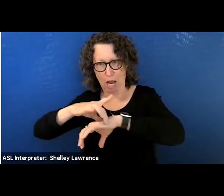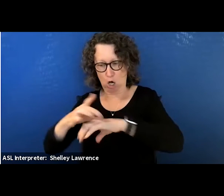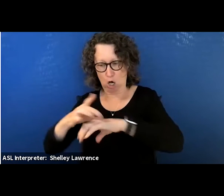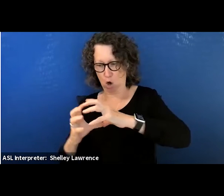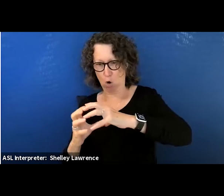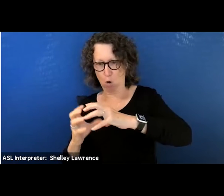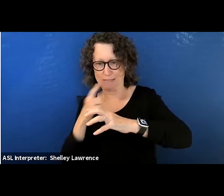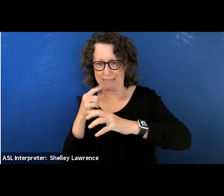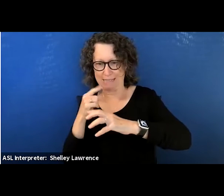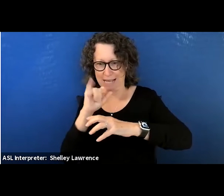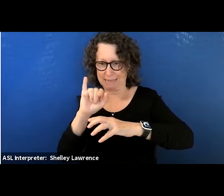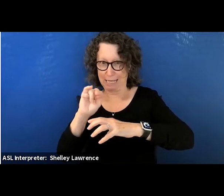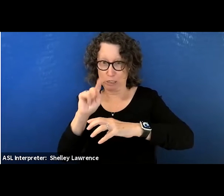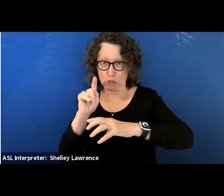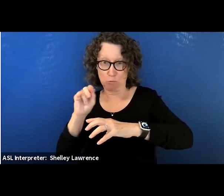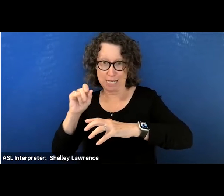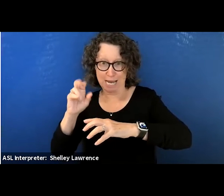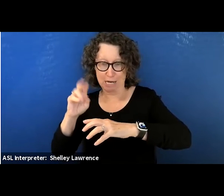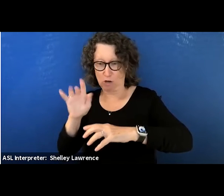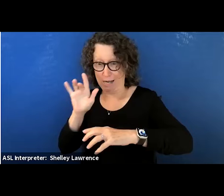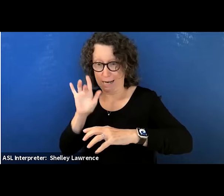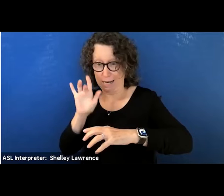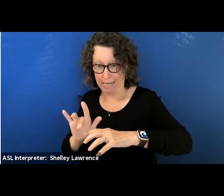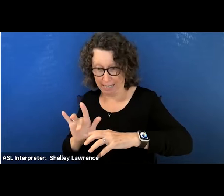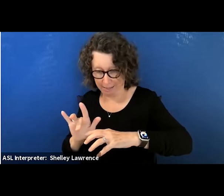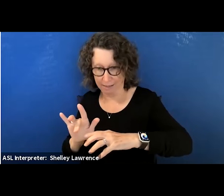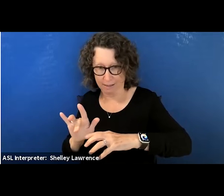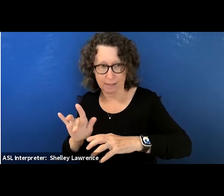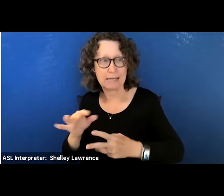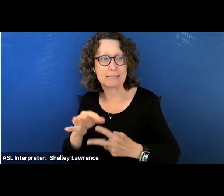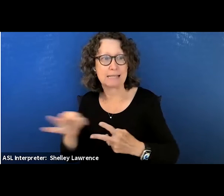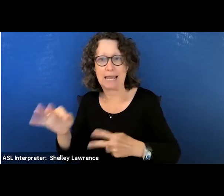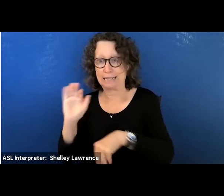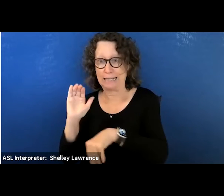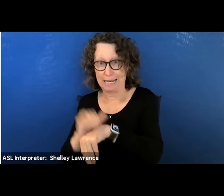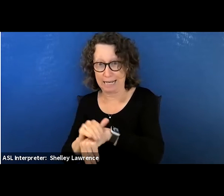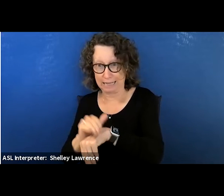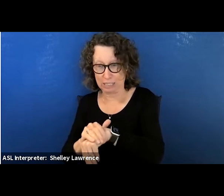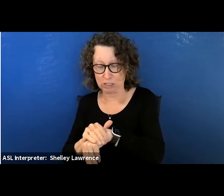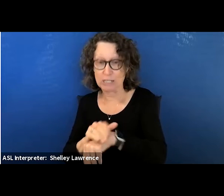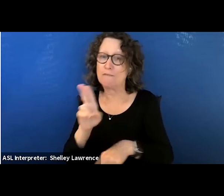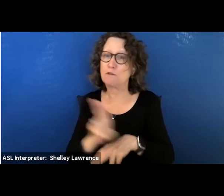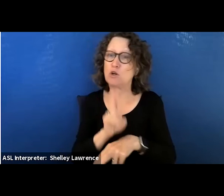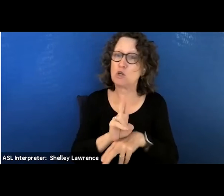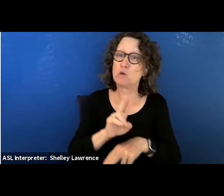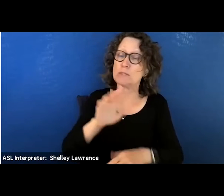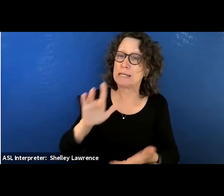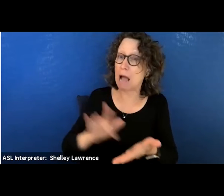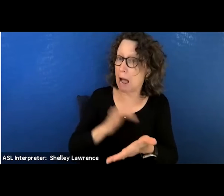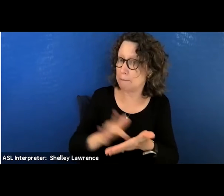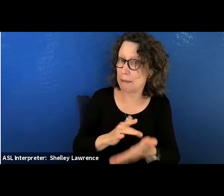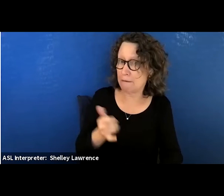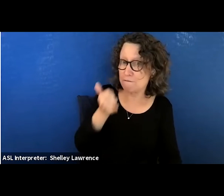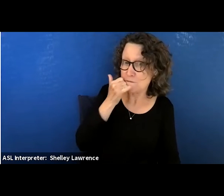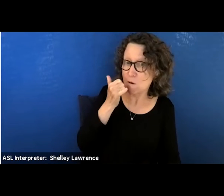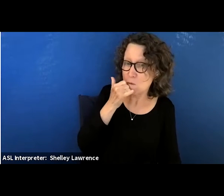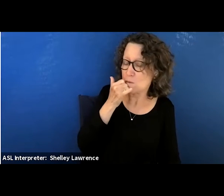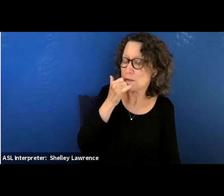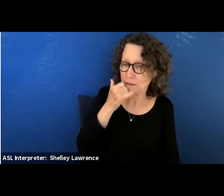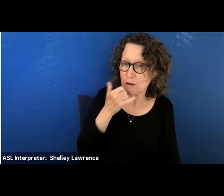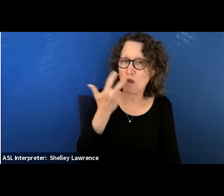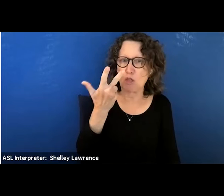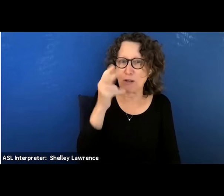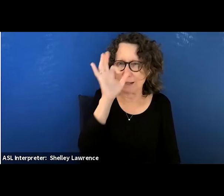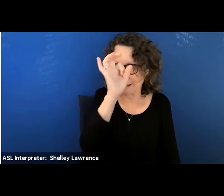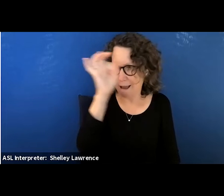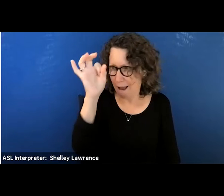pantalla, verá un icono en forma de globo que dice interpretación. Por favor, haga clic en el globo y seleccione el idioma de su preferencia. Si usted está usando su teléfono